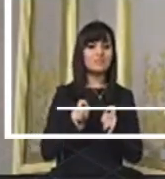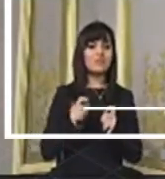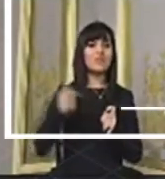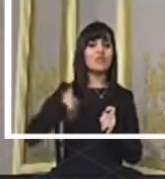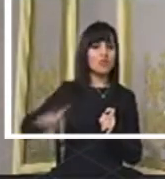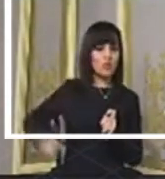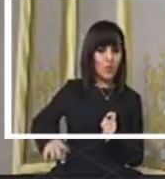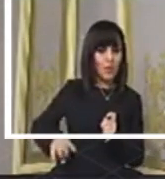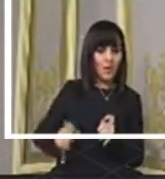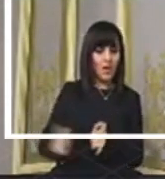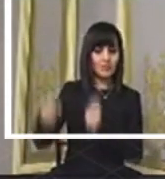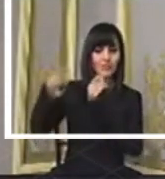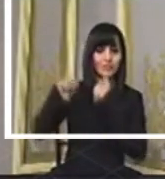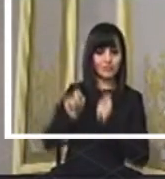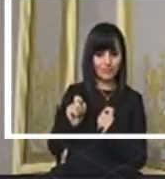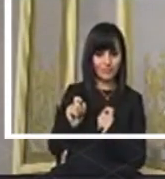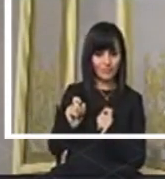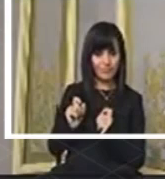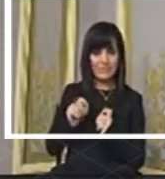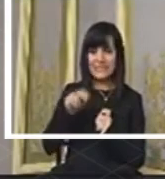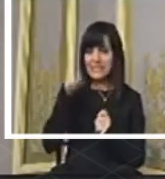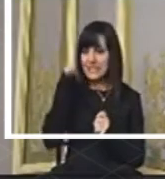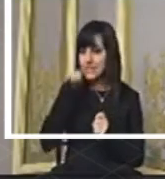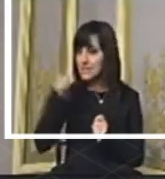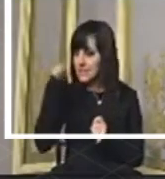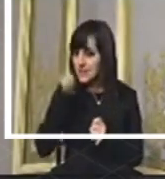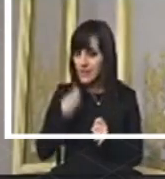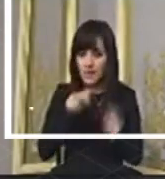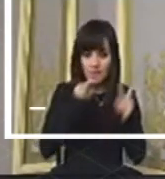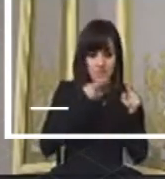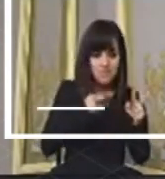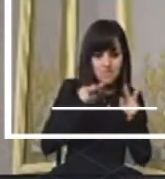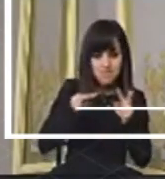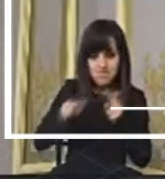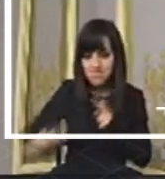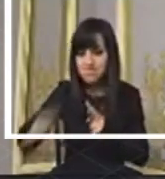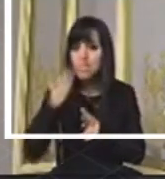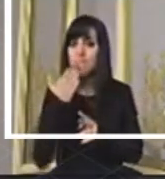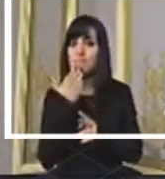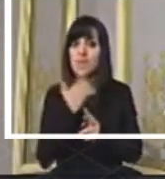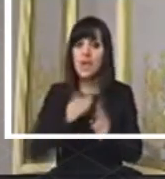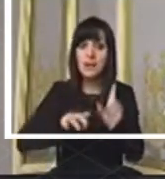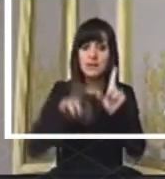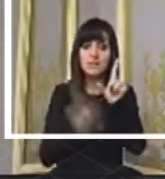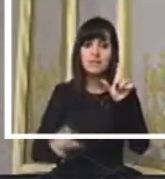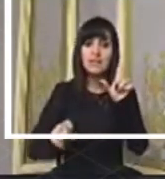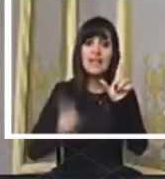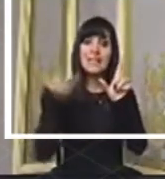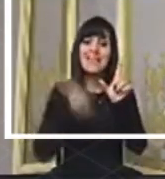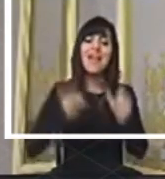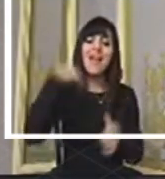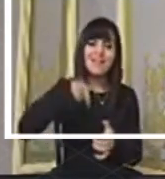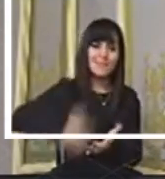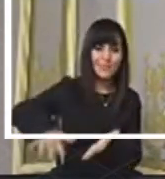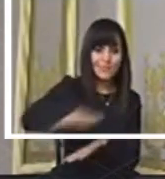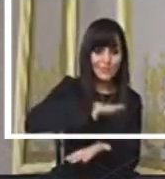me ha conferido, mirando en todo por el bien y prosperidad de la nación y de esta entidad